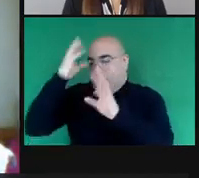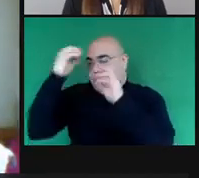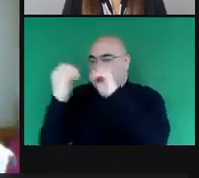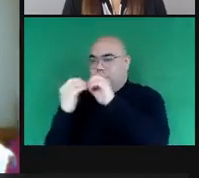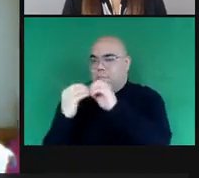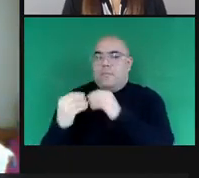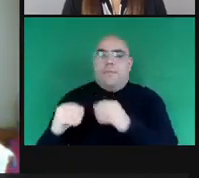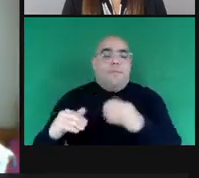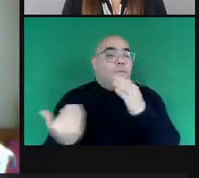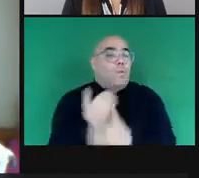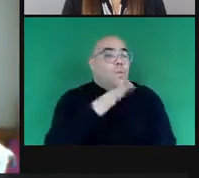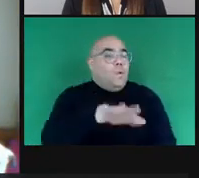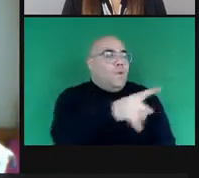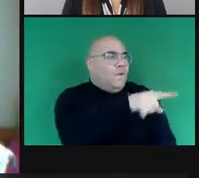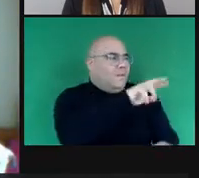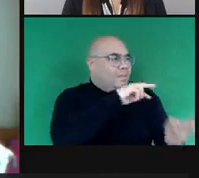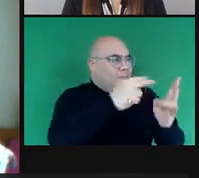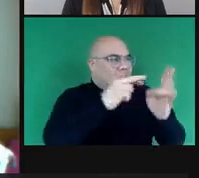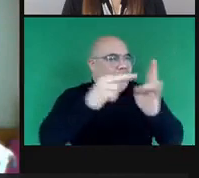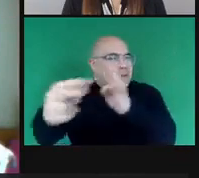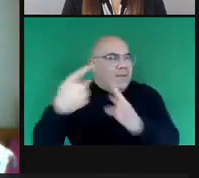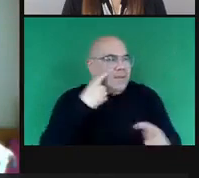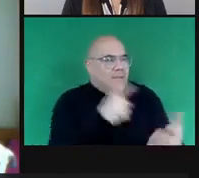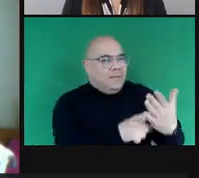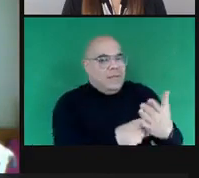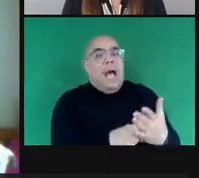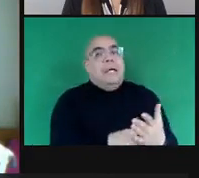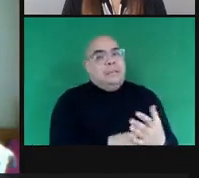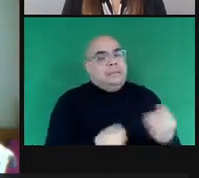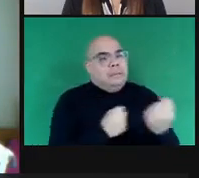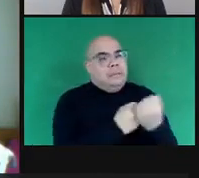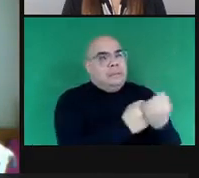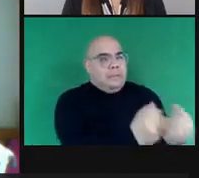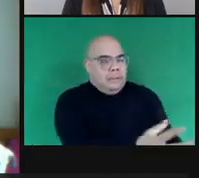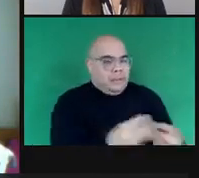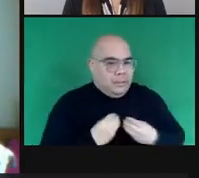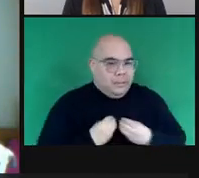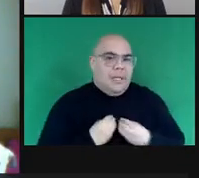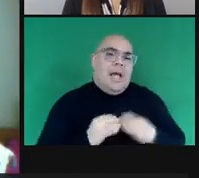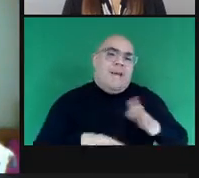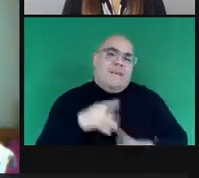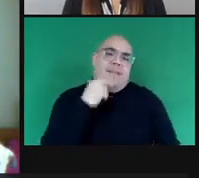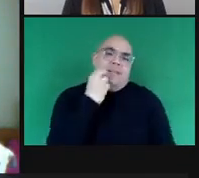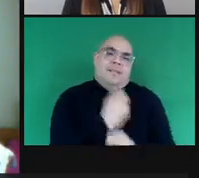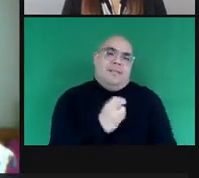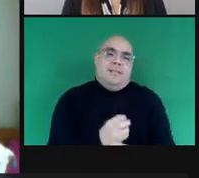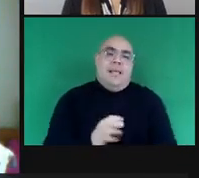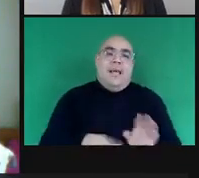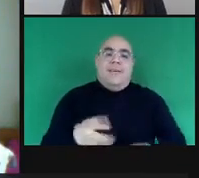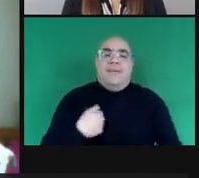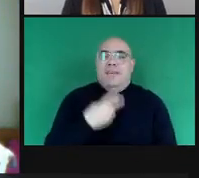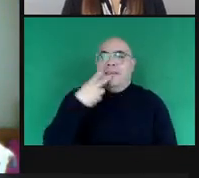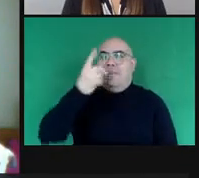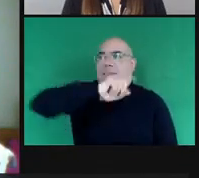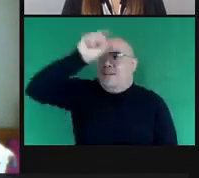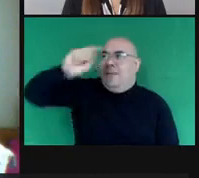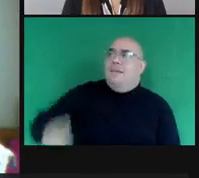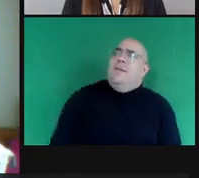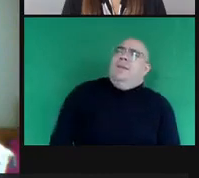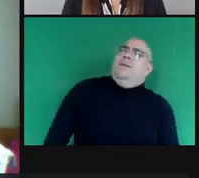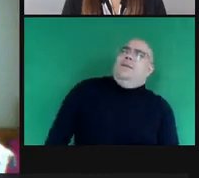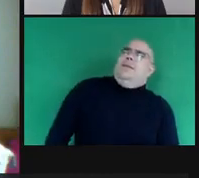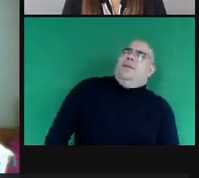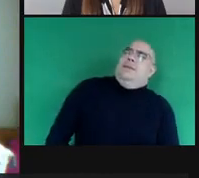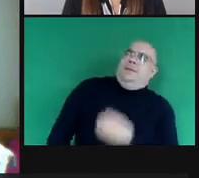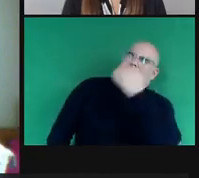y tenemos, al contrario, que potenciarlas. A veces es difícil, ¿yo qué voy a hacer? A veces yo veo los grafitis y digo, ay, Dios mío, santísimo, ¿yo qué